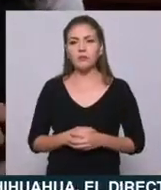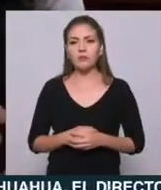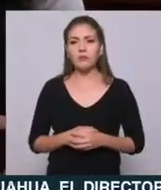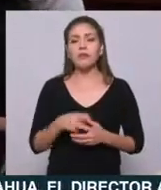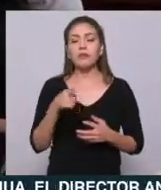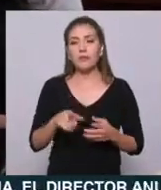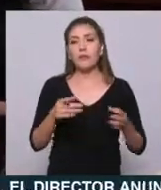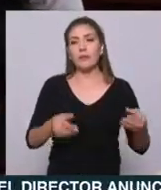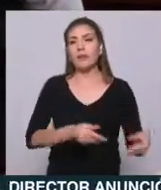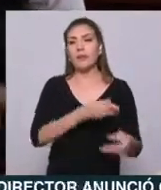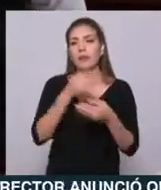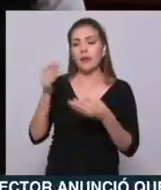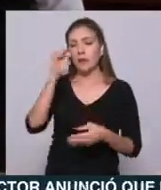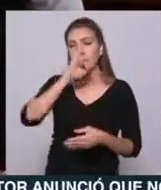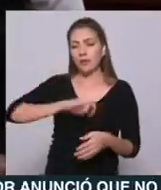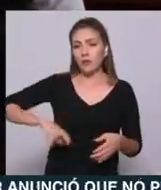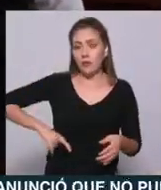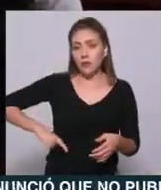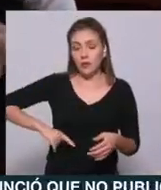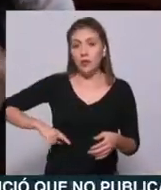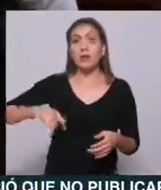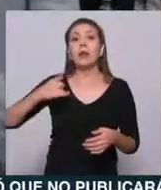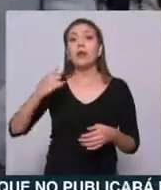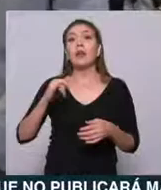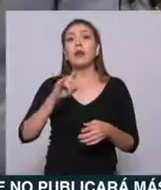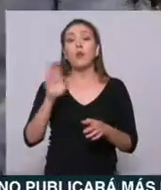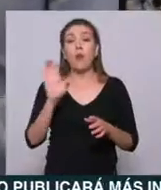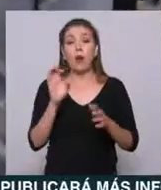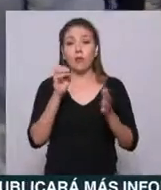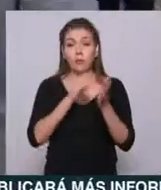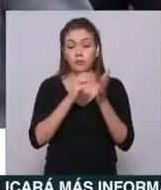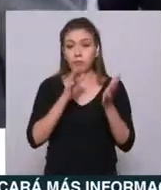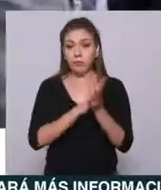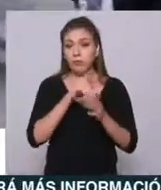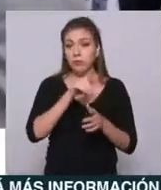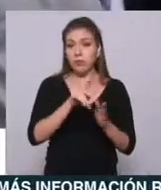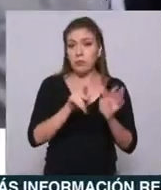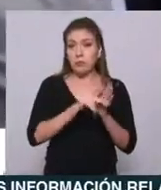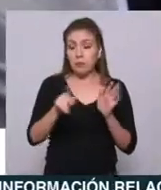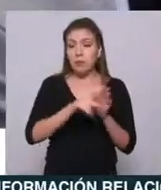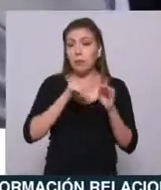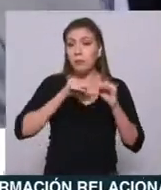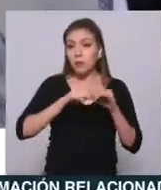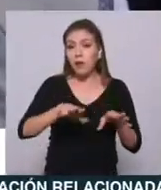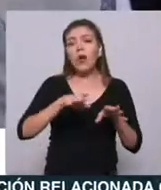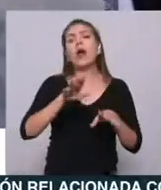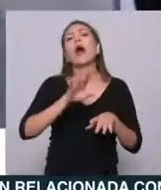la Jefatura de Gobierno y entrará en vigor al día siguiente de su publicación en la Gaceta Oficial de la Ciudad de México.